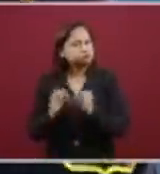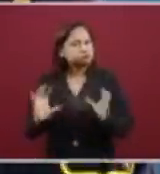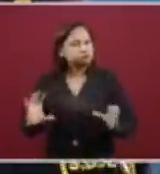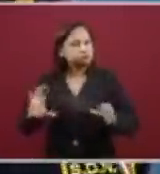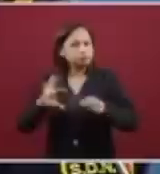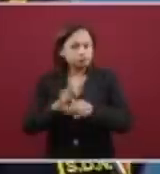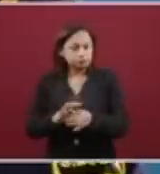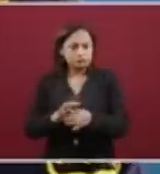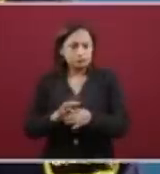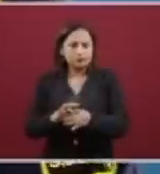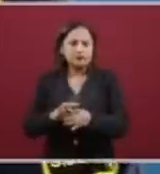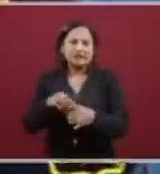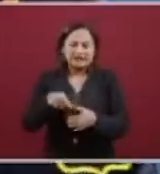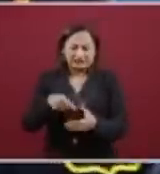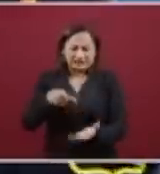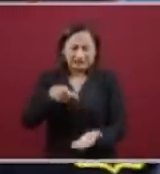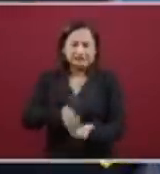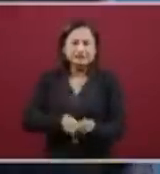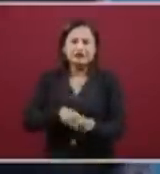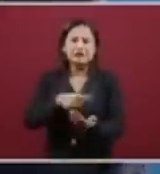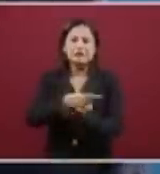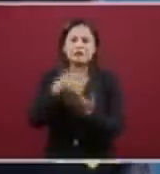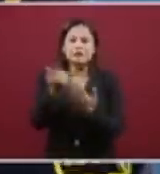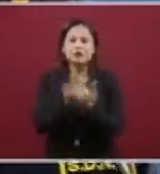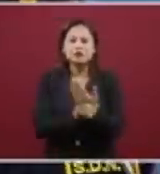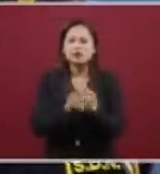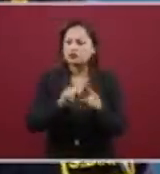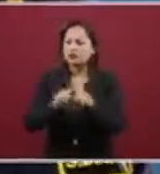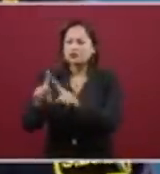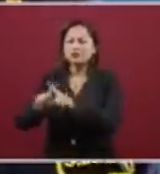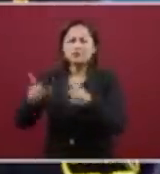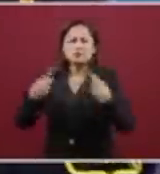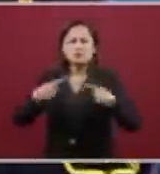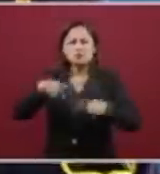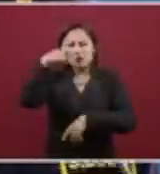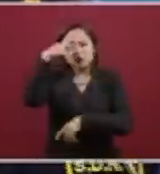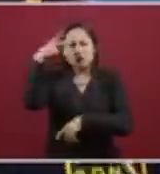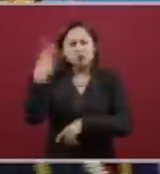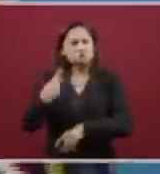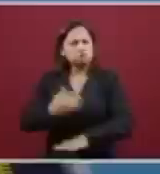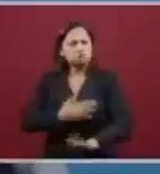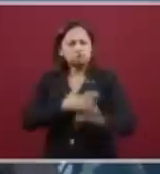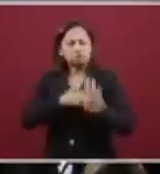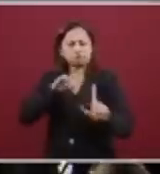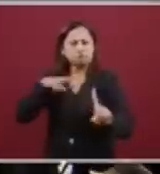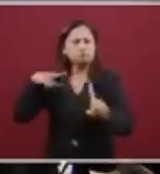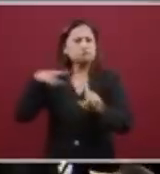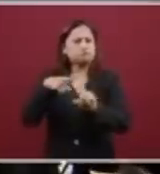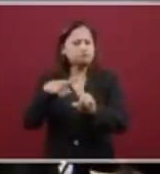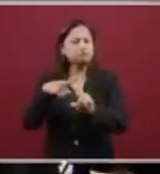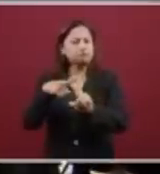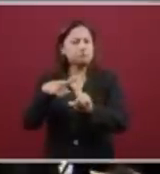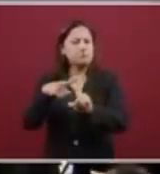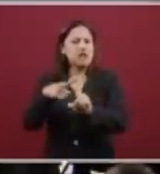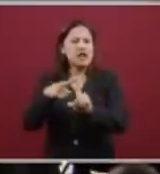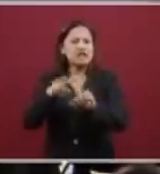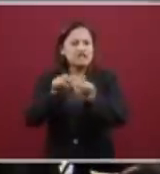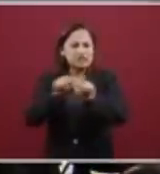comprometidos con la misión de dotar a méxico de un sistema aeroportuario escalable